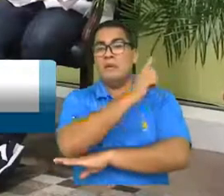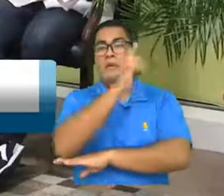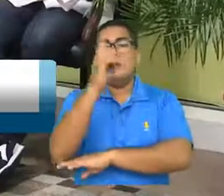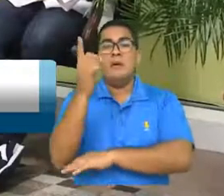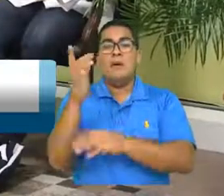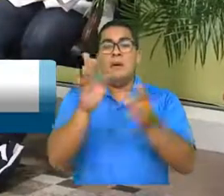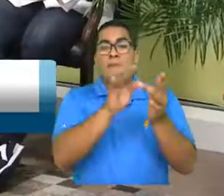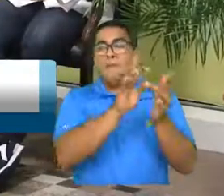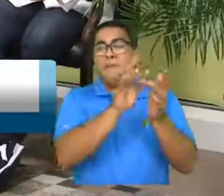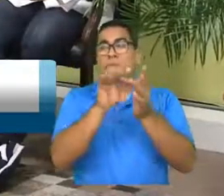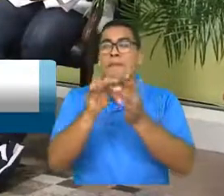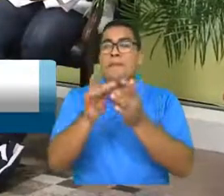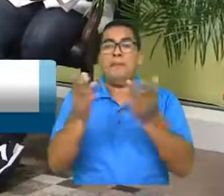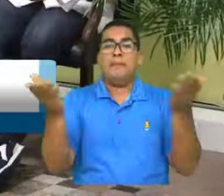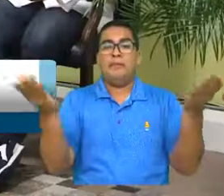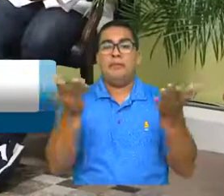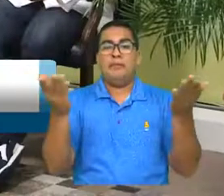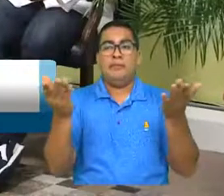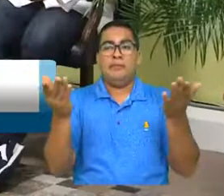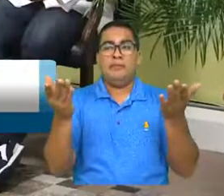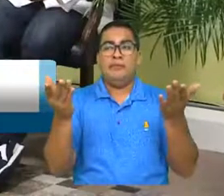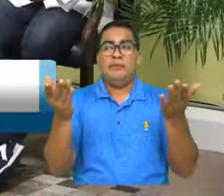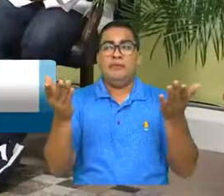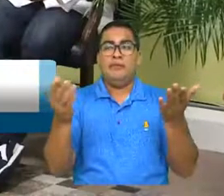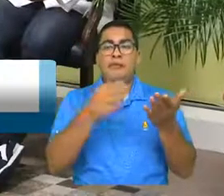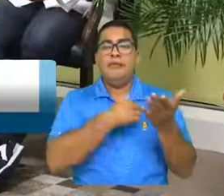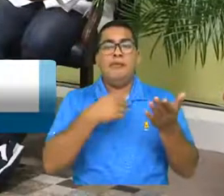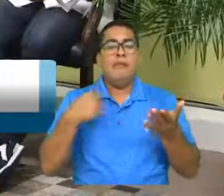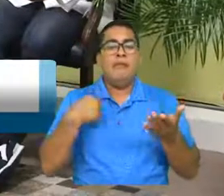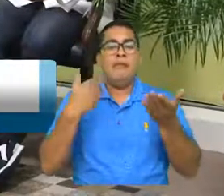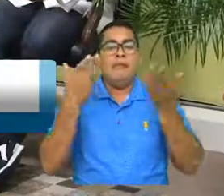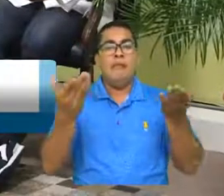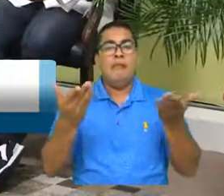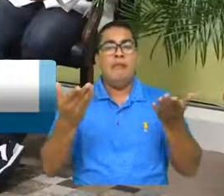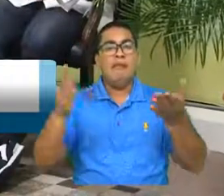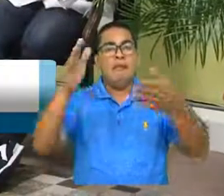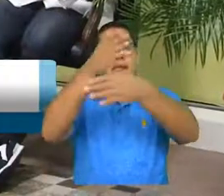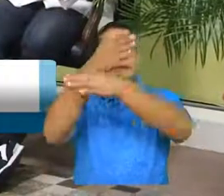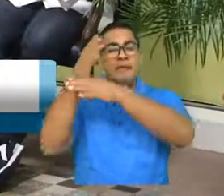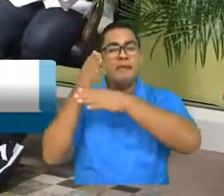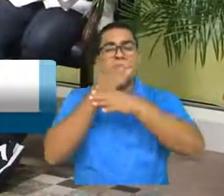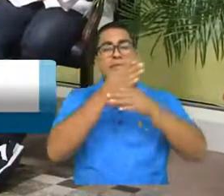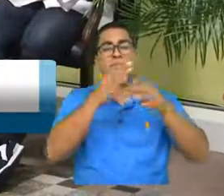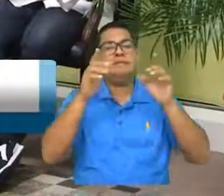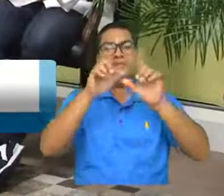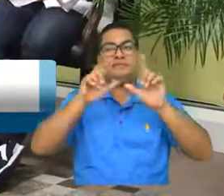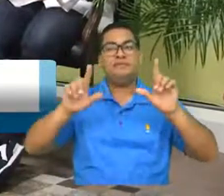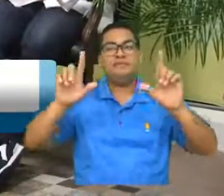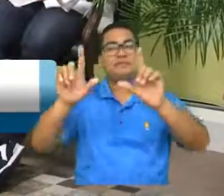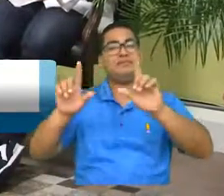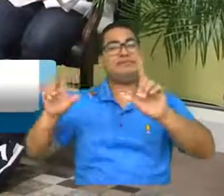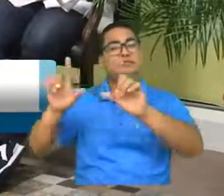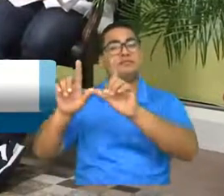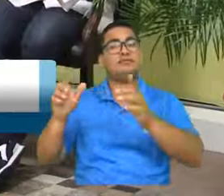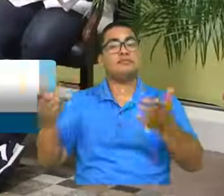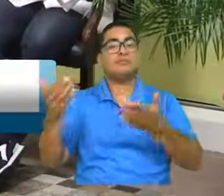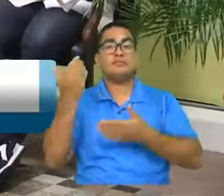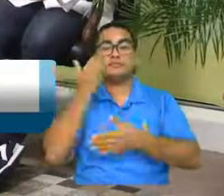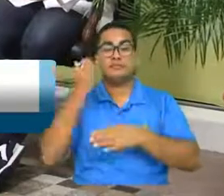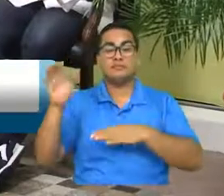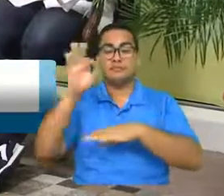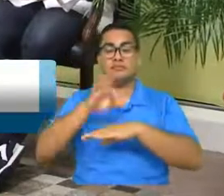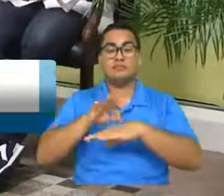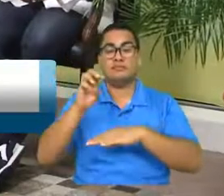para donde se ha ido haciendo zonas libres de malaria y pues